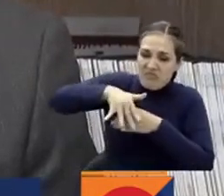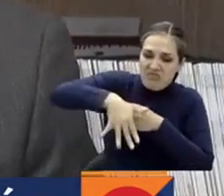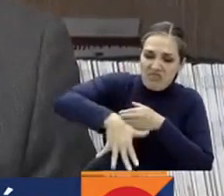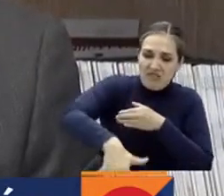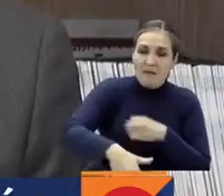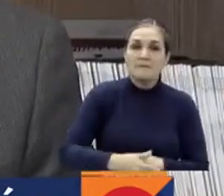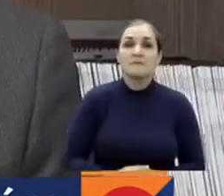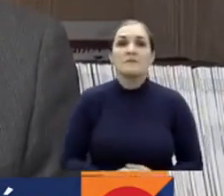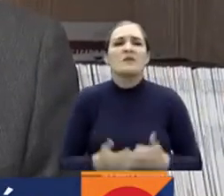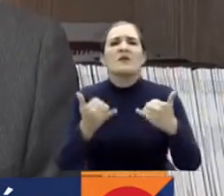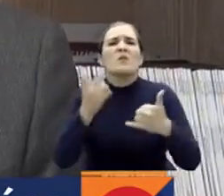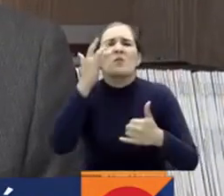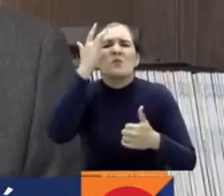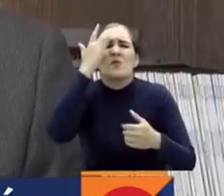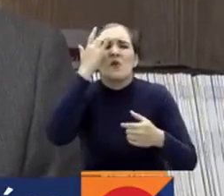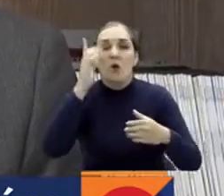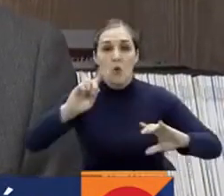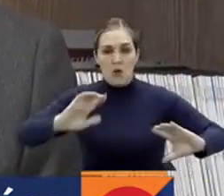Básicamente material